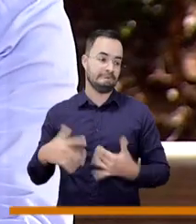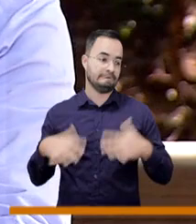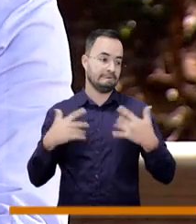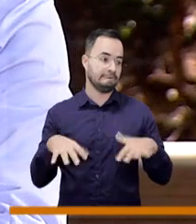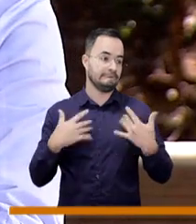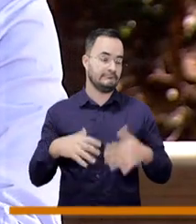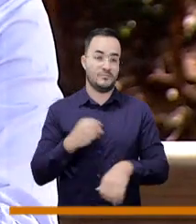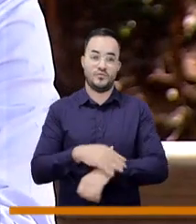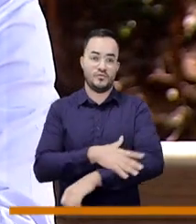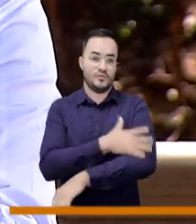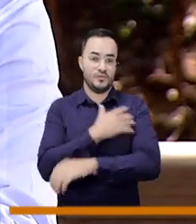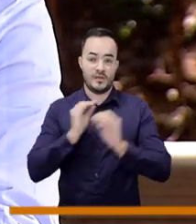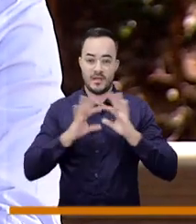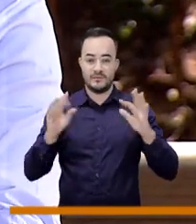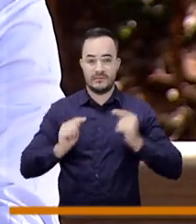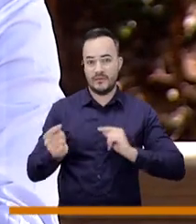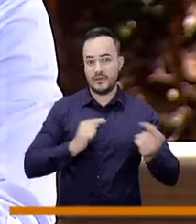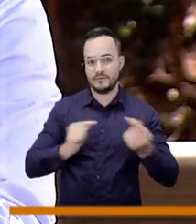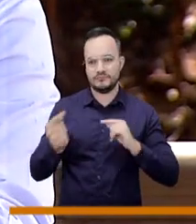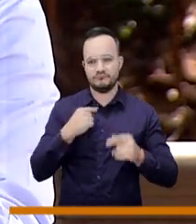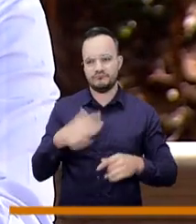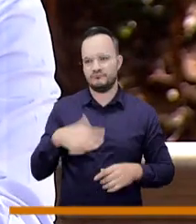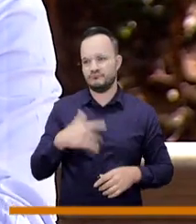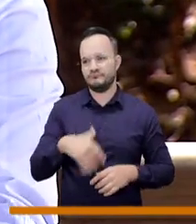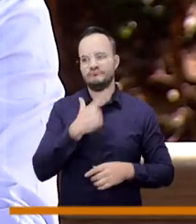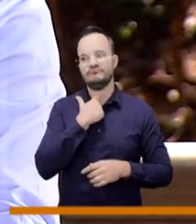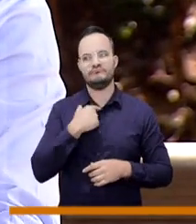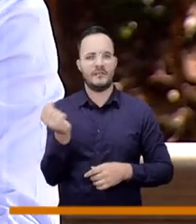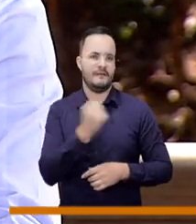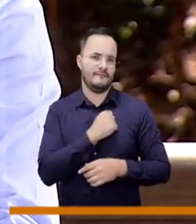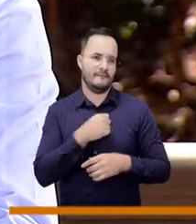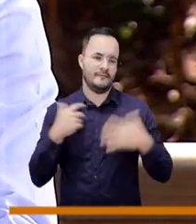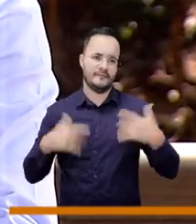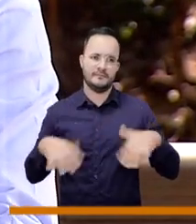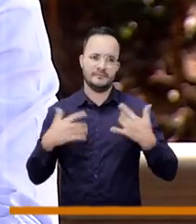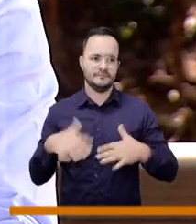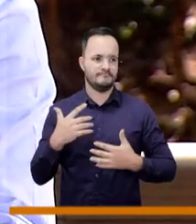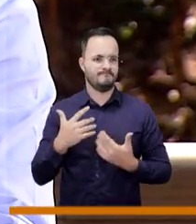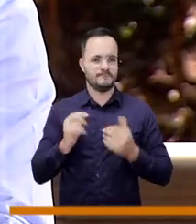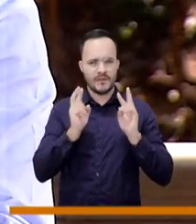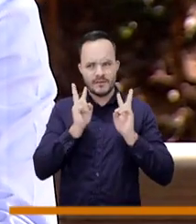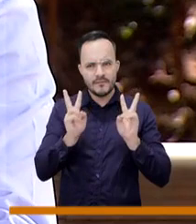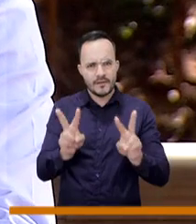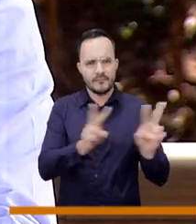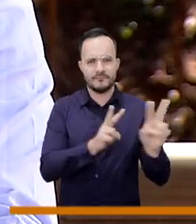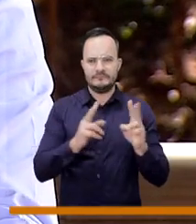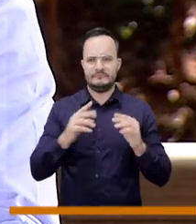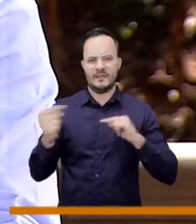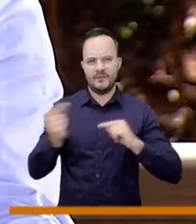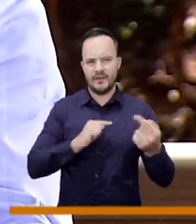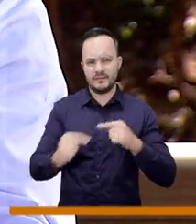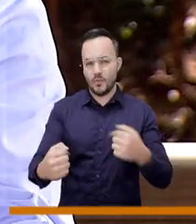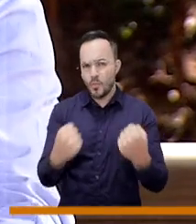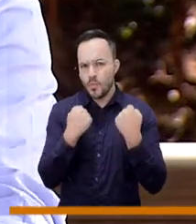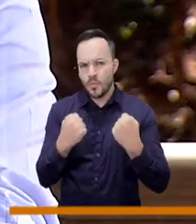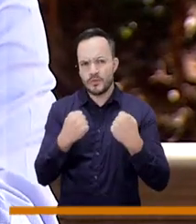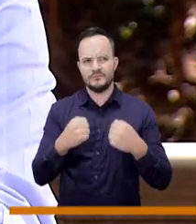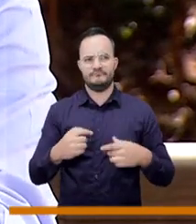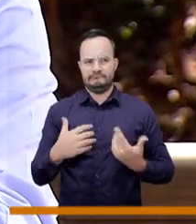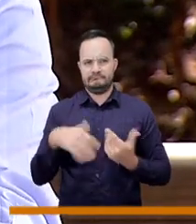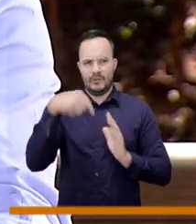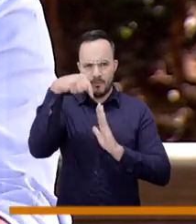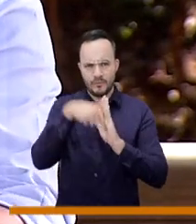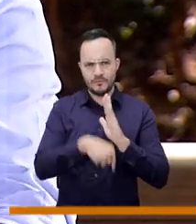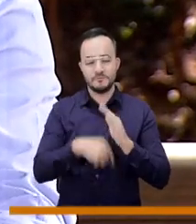Emocionante. A mí me encanta el debate. Yo creo que los debates fueron intensos, fuertes, rigurosos. En